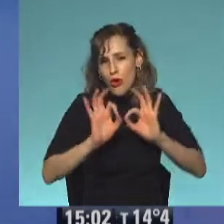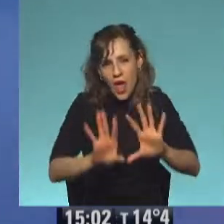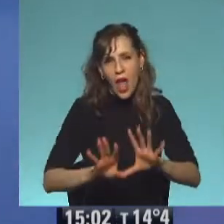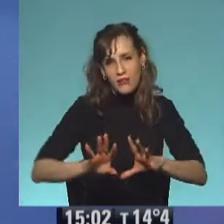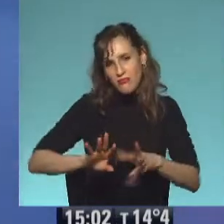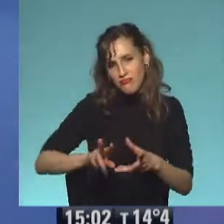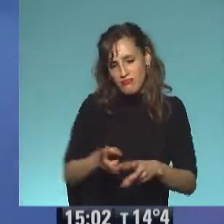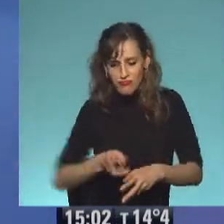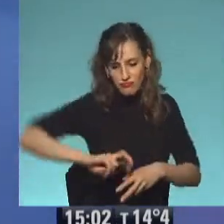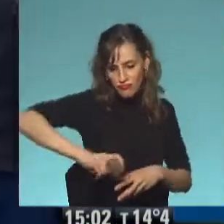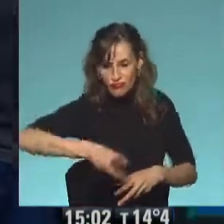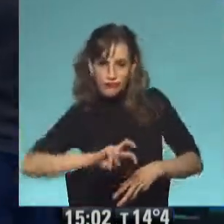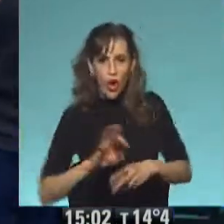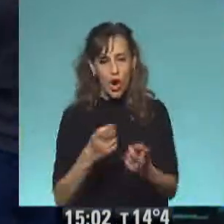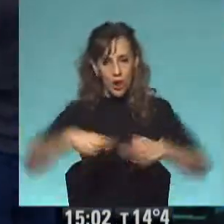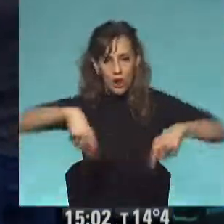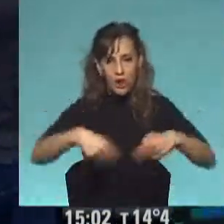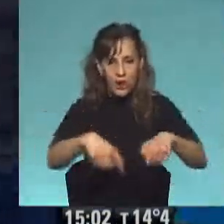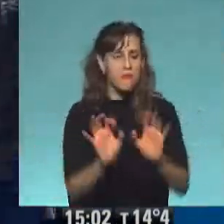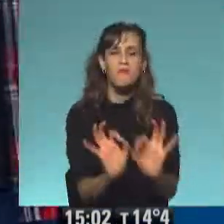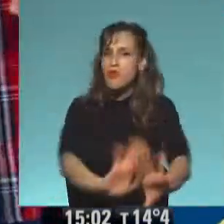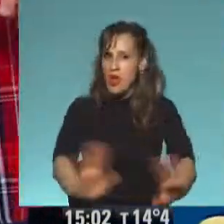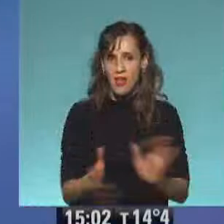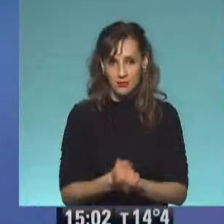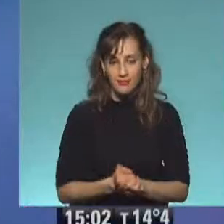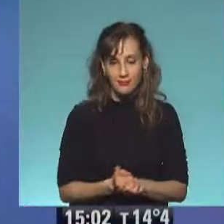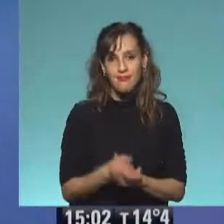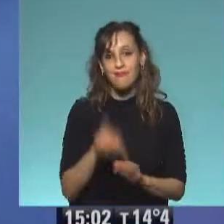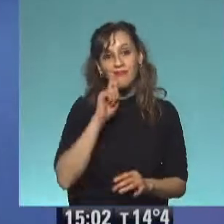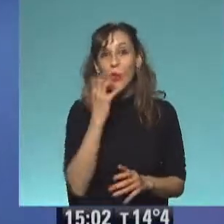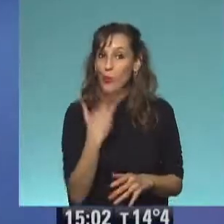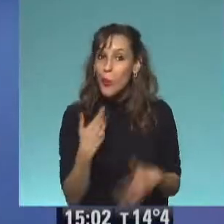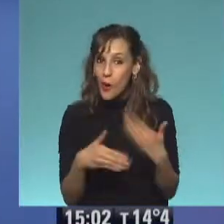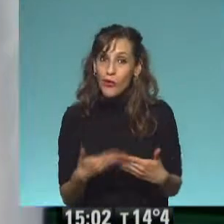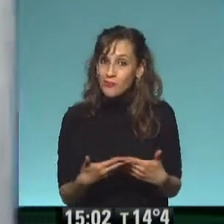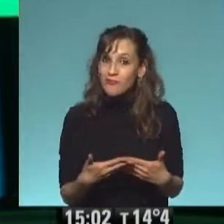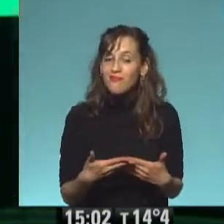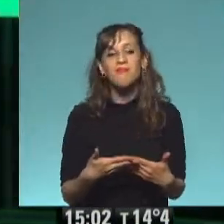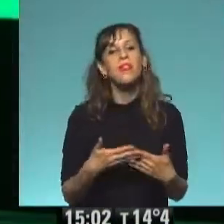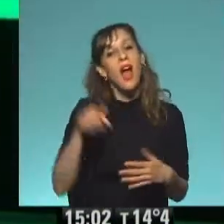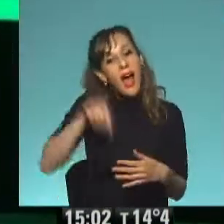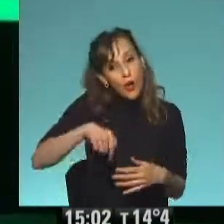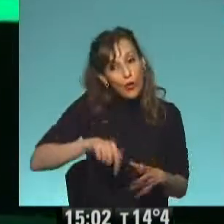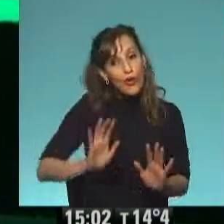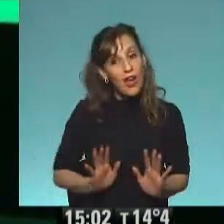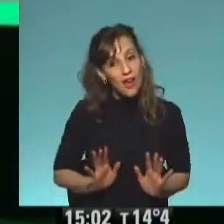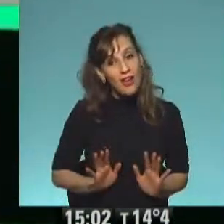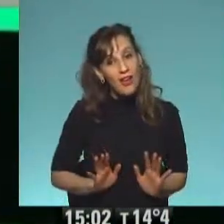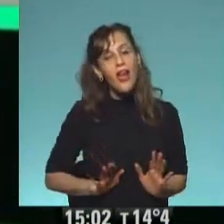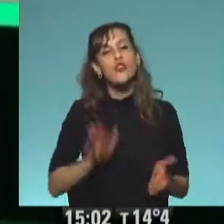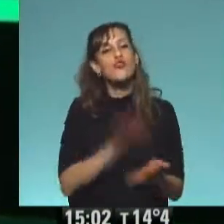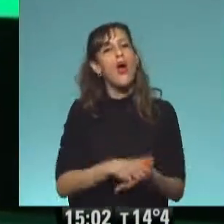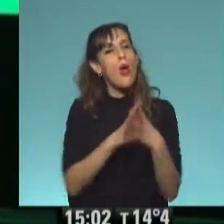podemos inventar un montón de pasos para sacarnos cuadras buenísimo a mí me gusta bueno y ahora atrás yo con globos